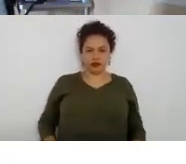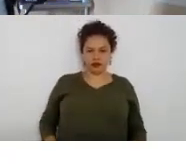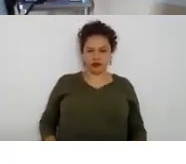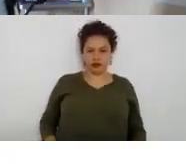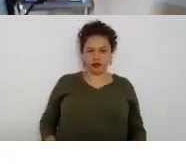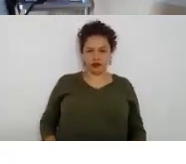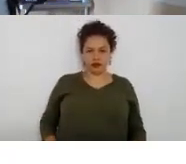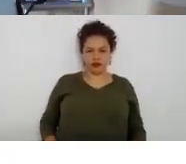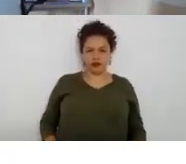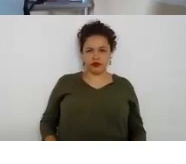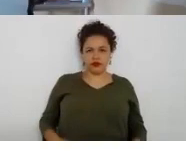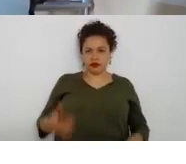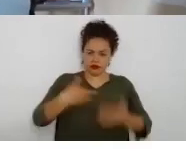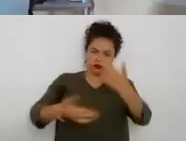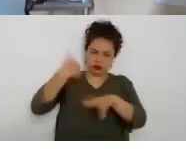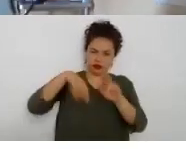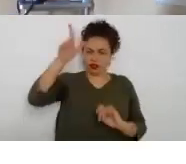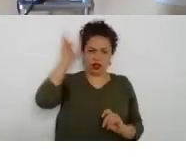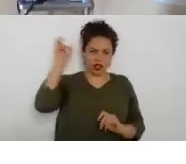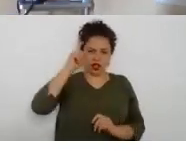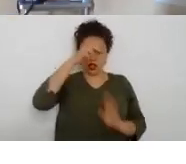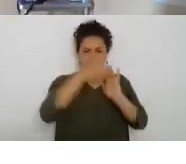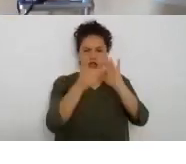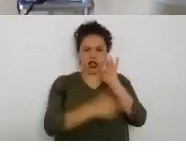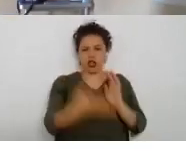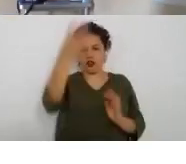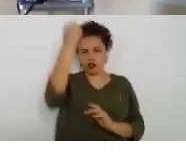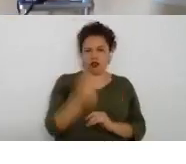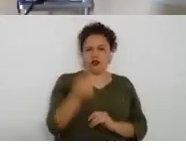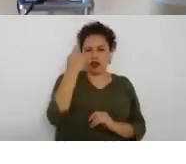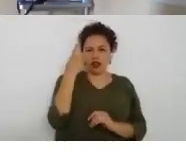Aquí retomando. ¿Habían escuchado de la regla de 9 de Wallace?